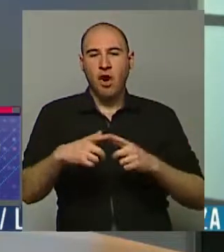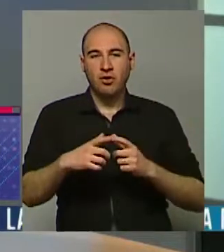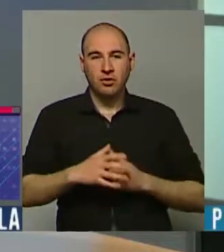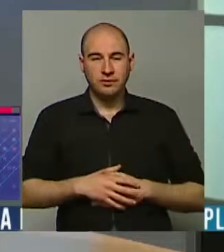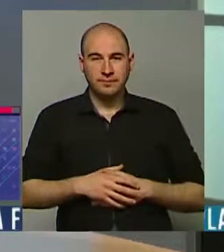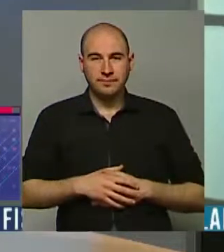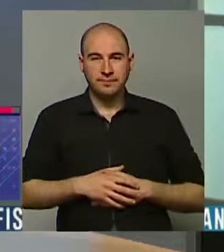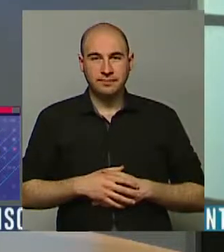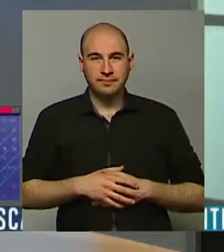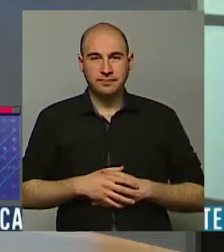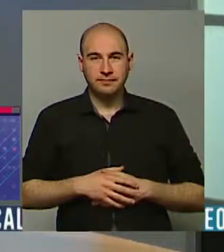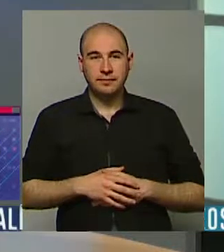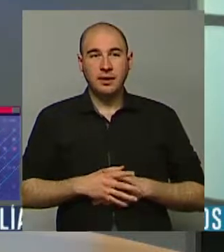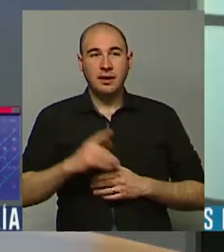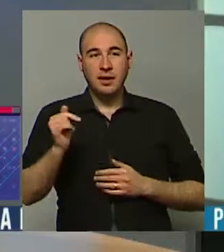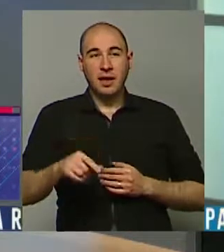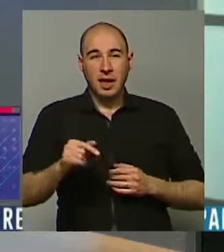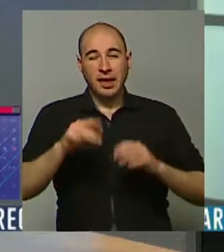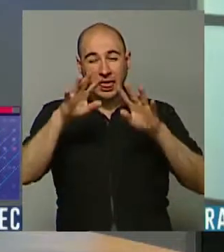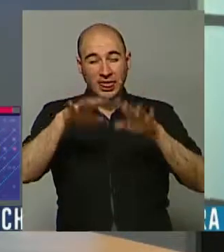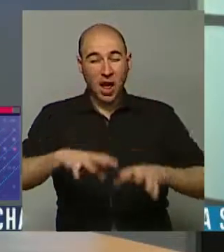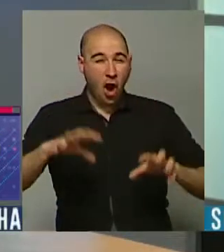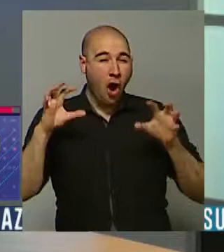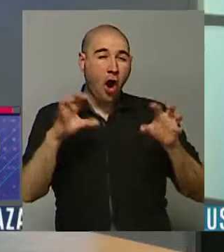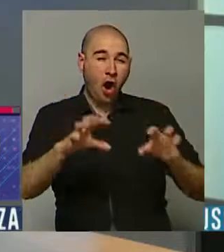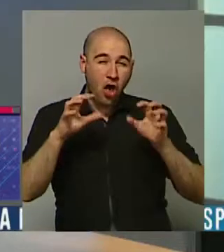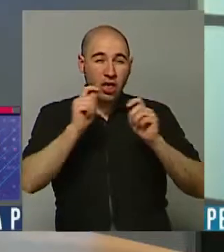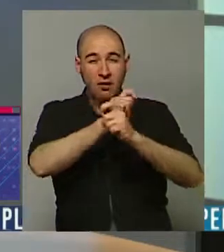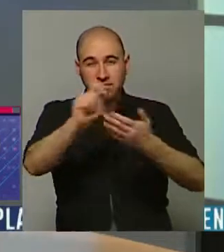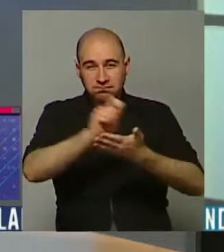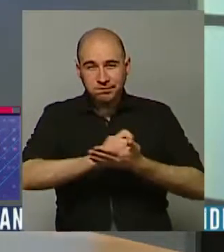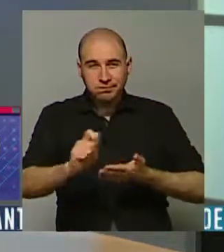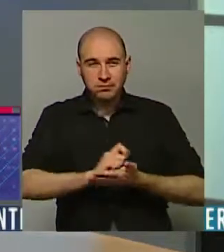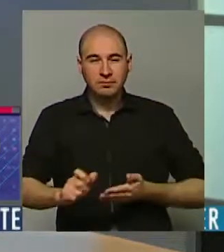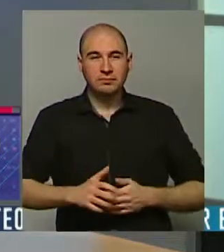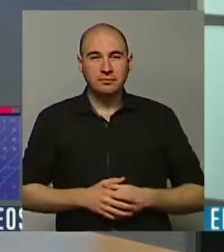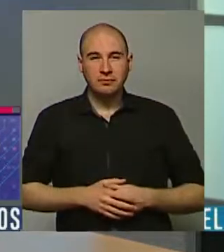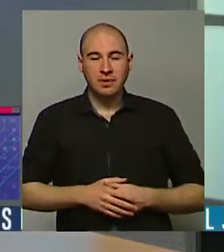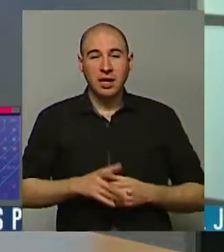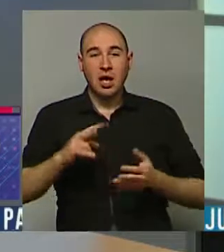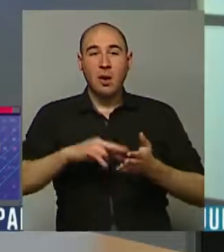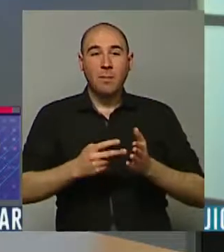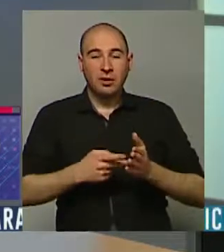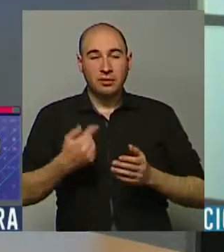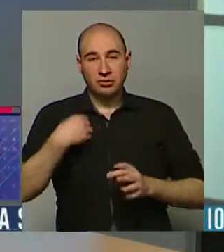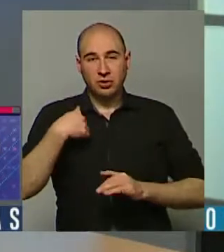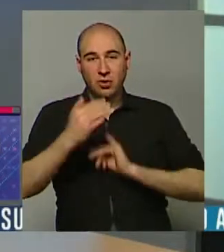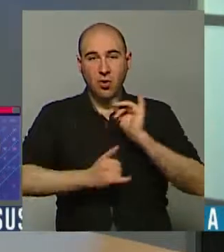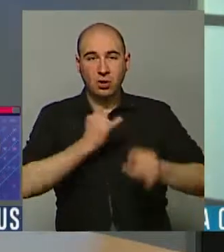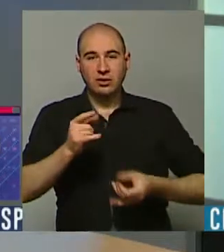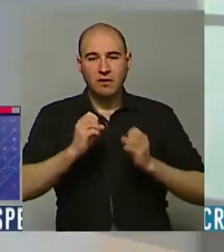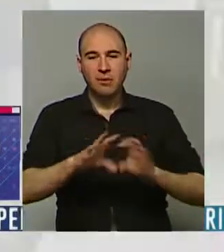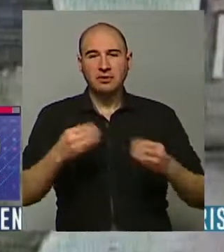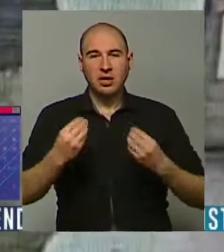Donde se puede volcar todo el odio que puede tener una persona, ¿no? Claro, el problema, mira, te cuento en principio cómo arrancó